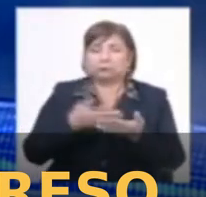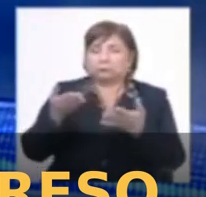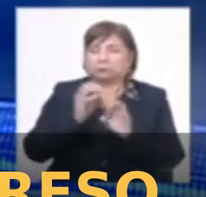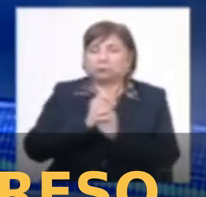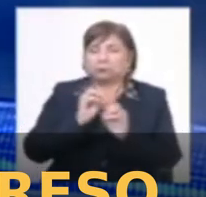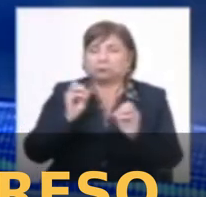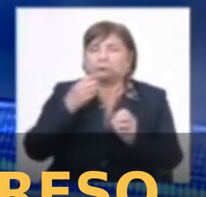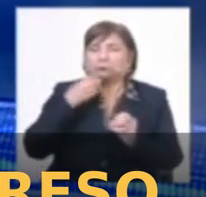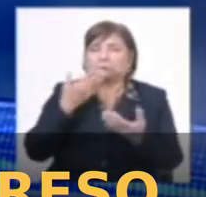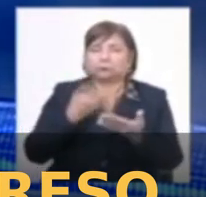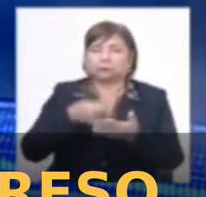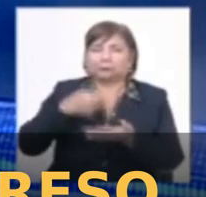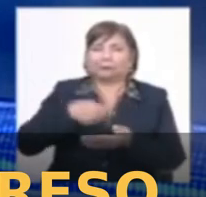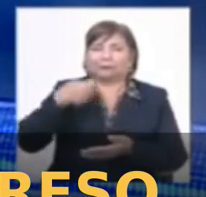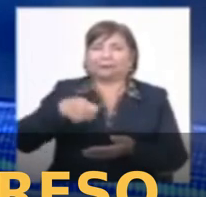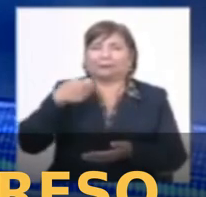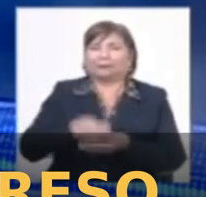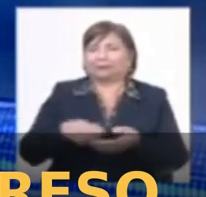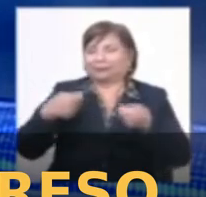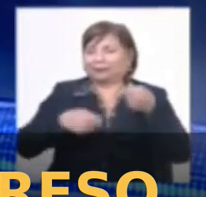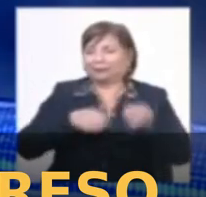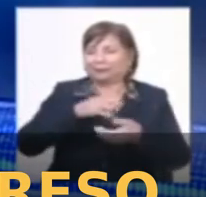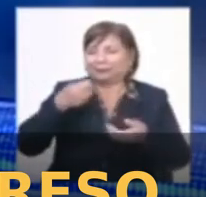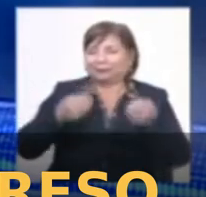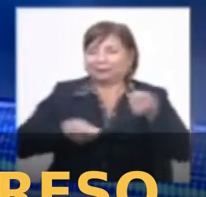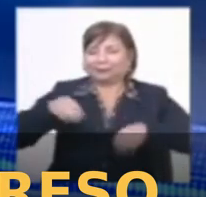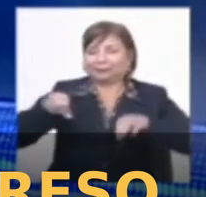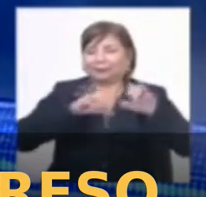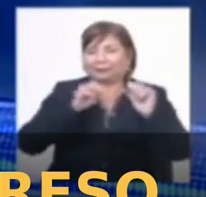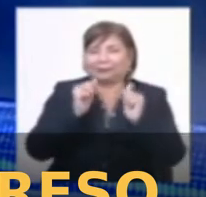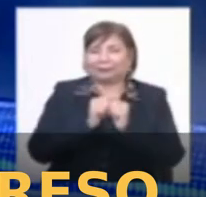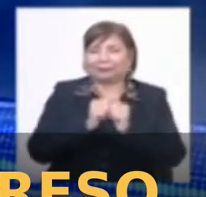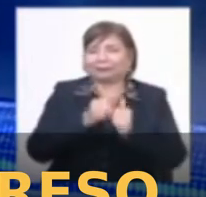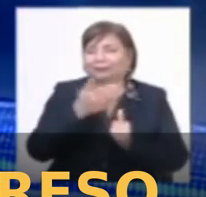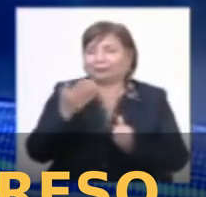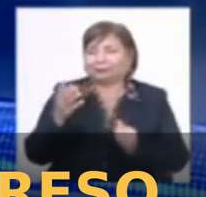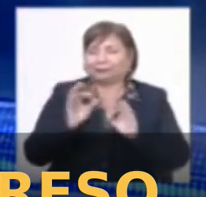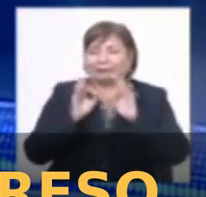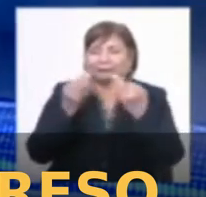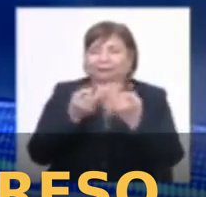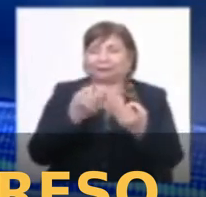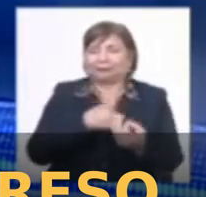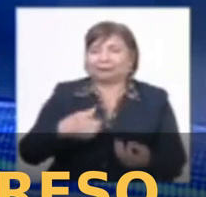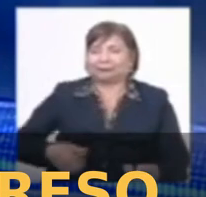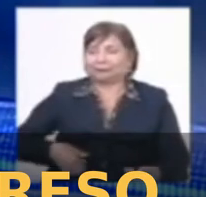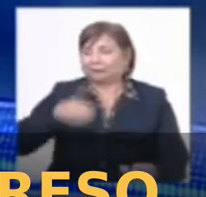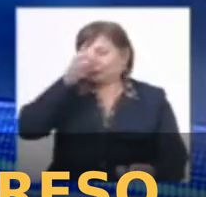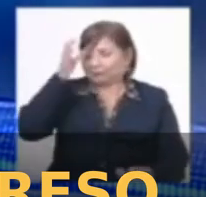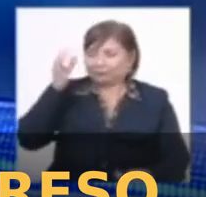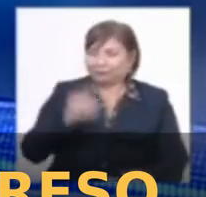que más bien quiere que le paguen todo lo que invirtió en los eventos de los familiares del presidente Pedro